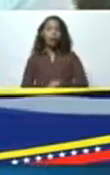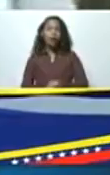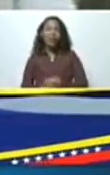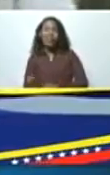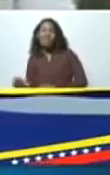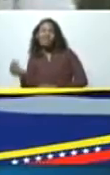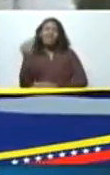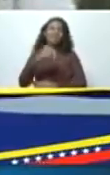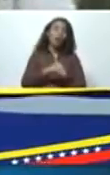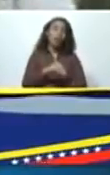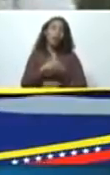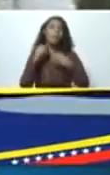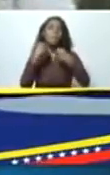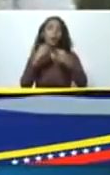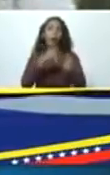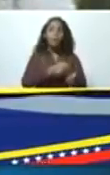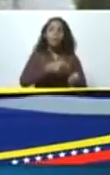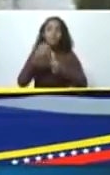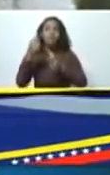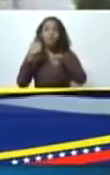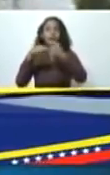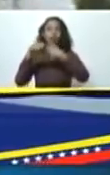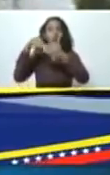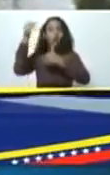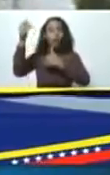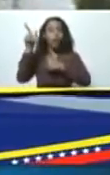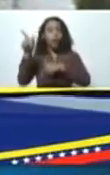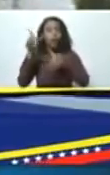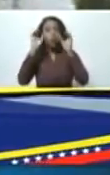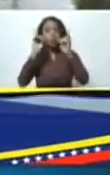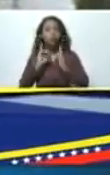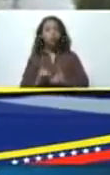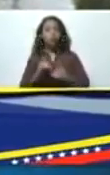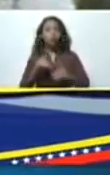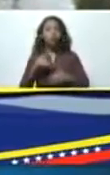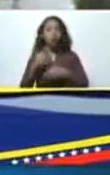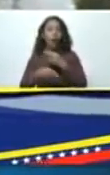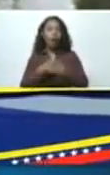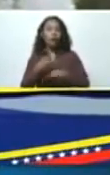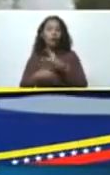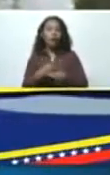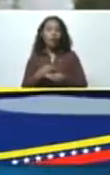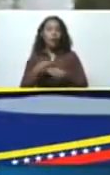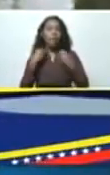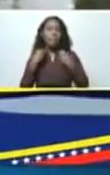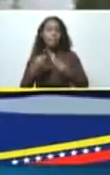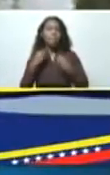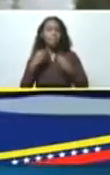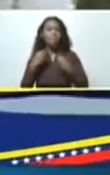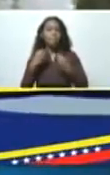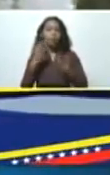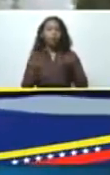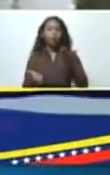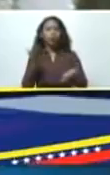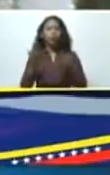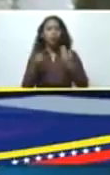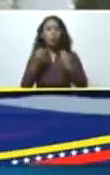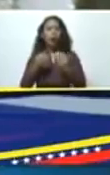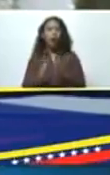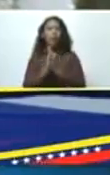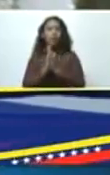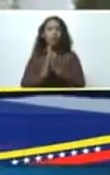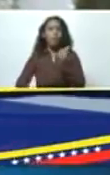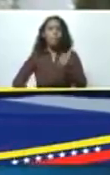más inclusive para exportar. Y para eso son estas decisiones arancelarias y para arancelarias, para